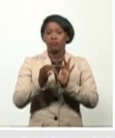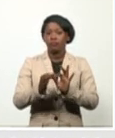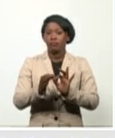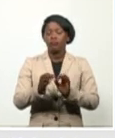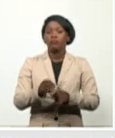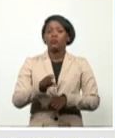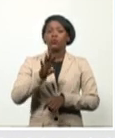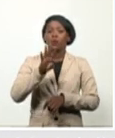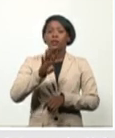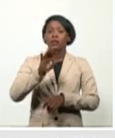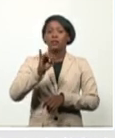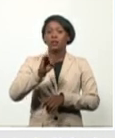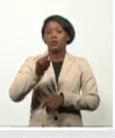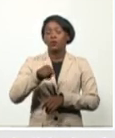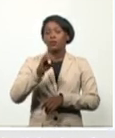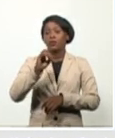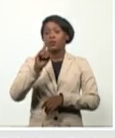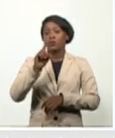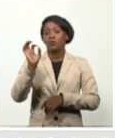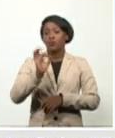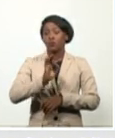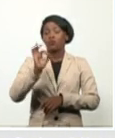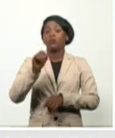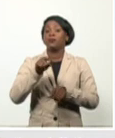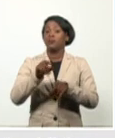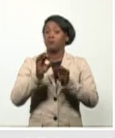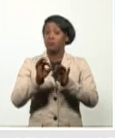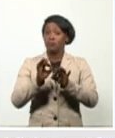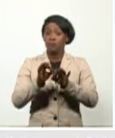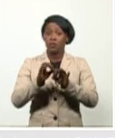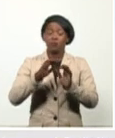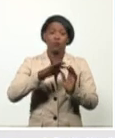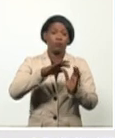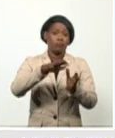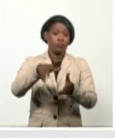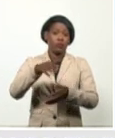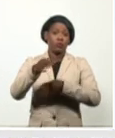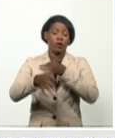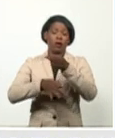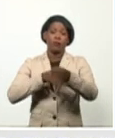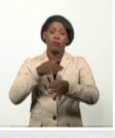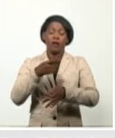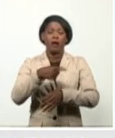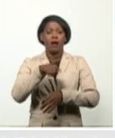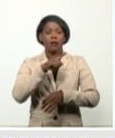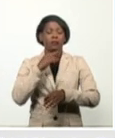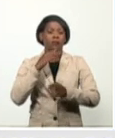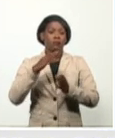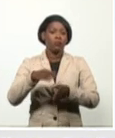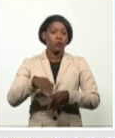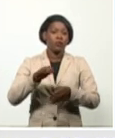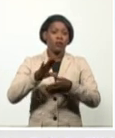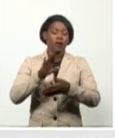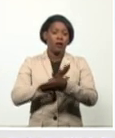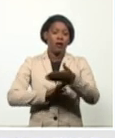46,01% del total de casos reportados en el mundo, y ayer fallecieron en la región de las